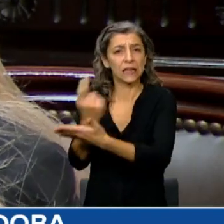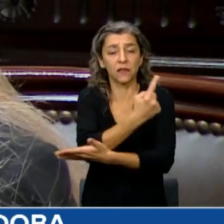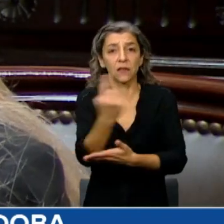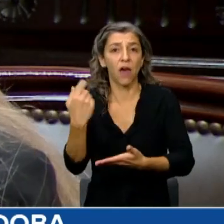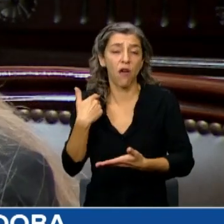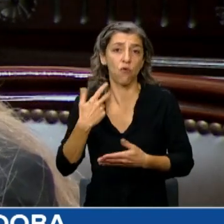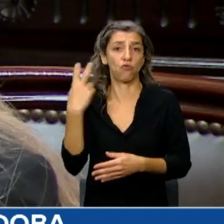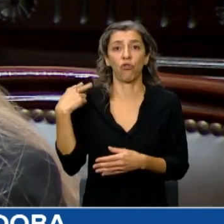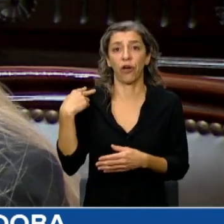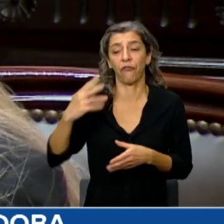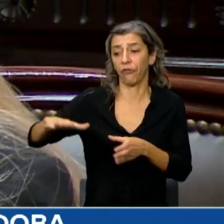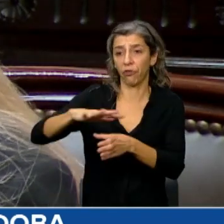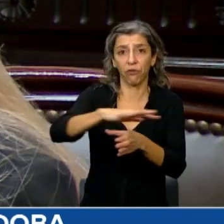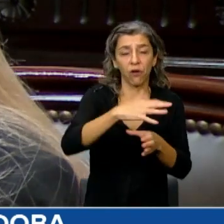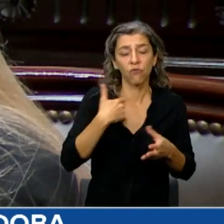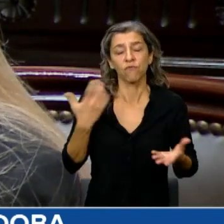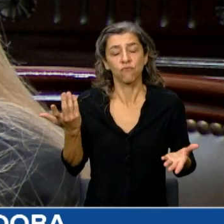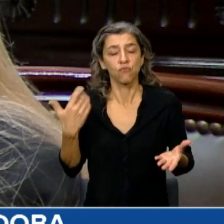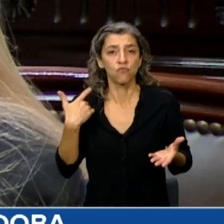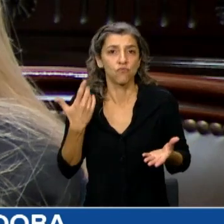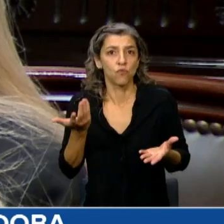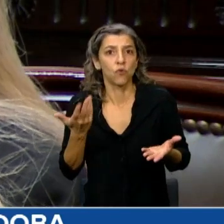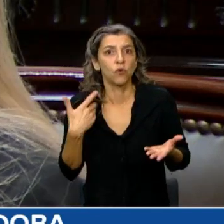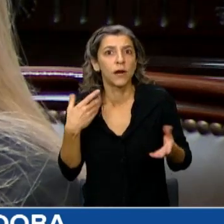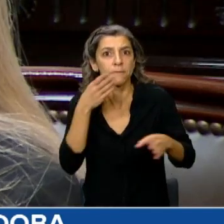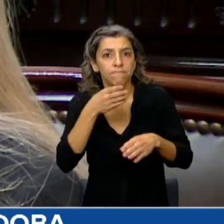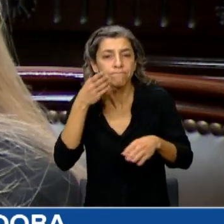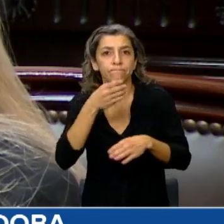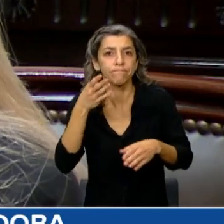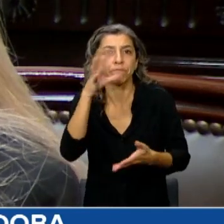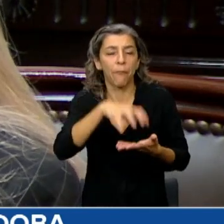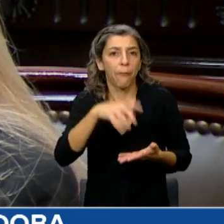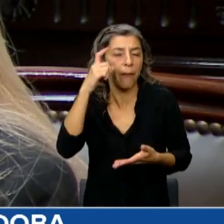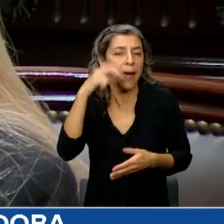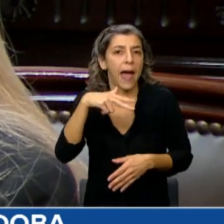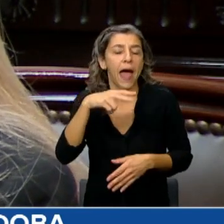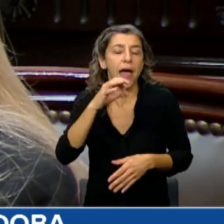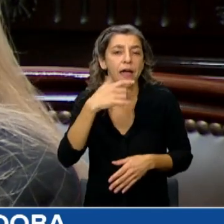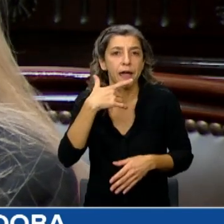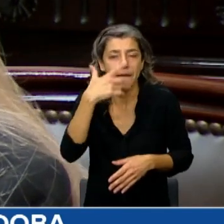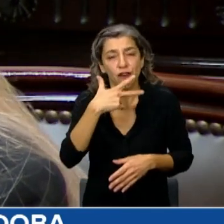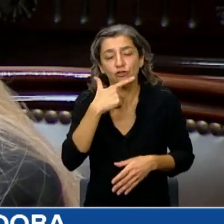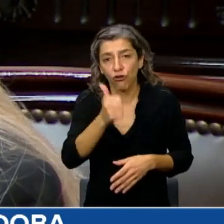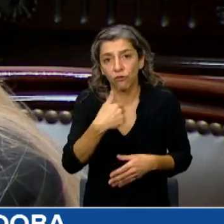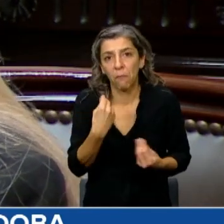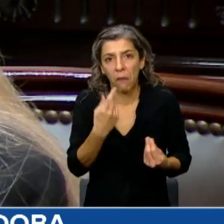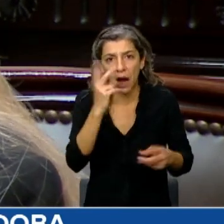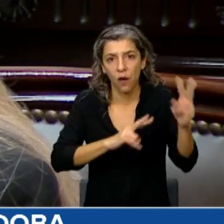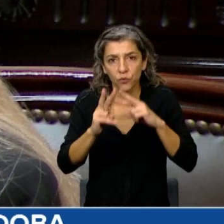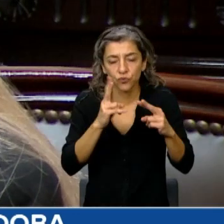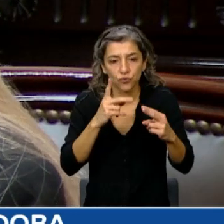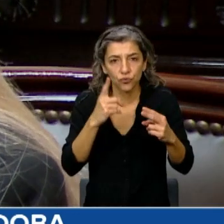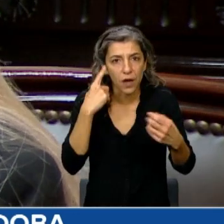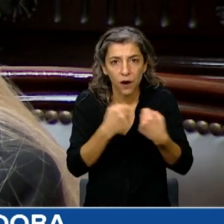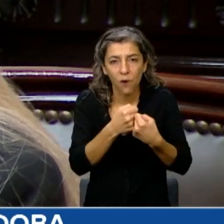jefes comunales hacia las autoridades de Lenosa para poder lograr algún acuerdo que fuese posible de